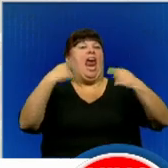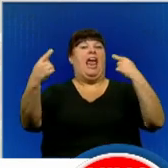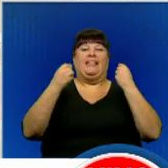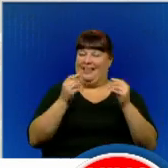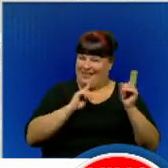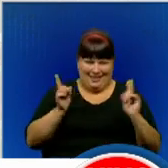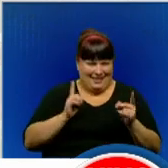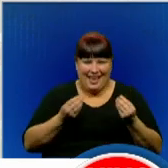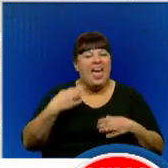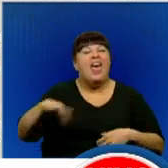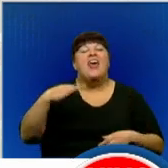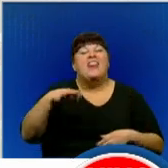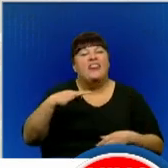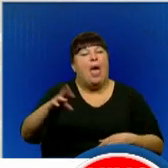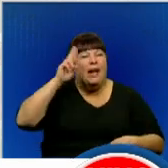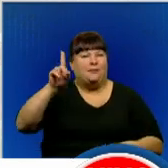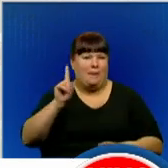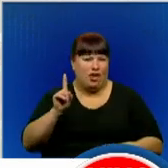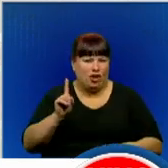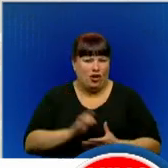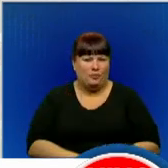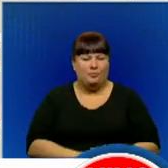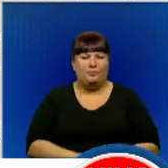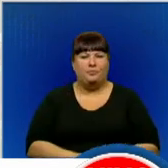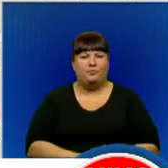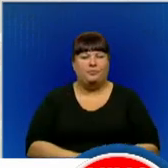y hay que tener un poco de respeto